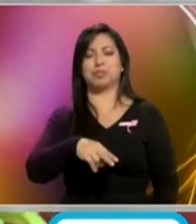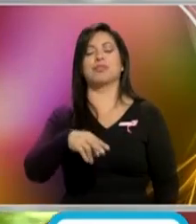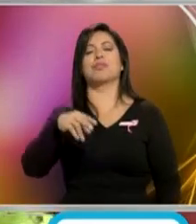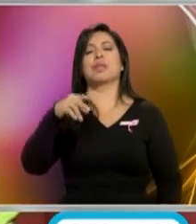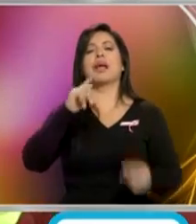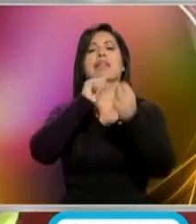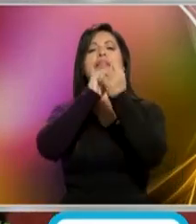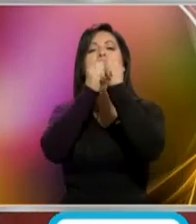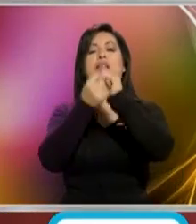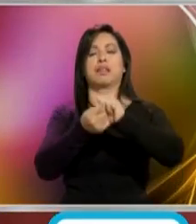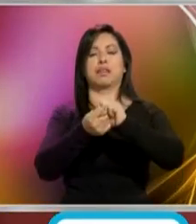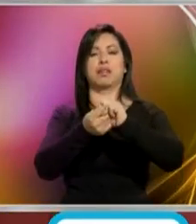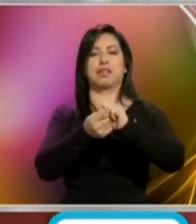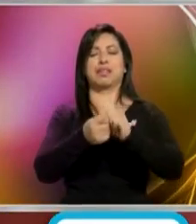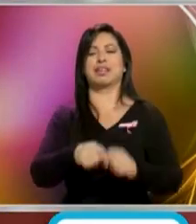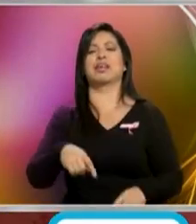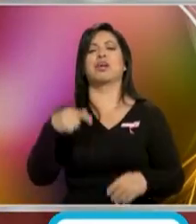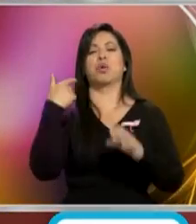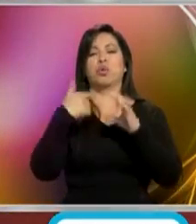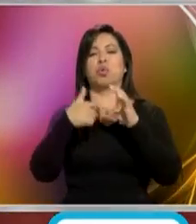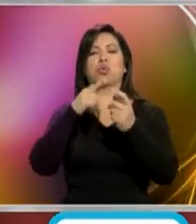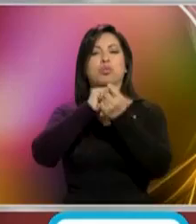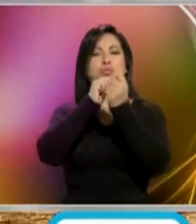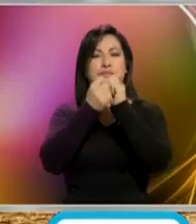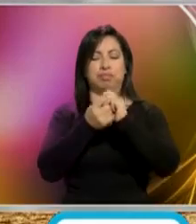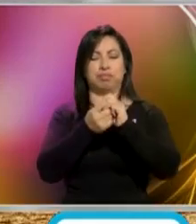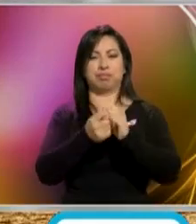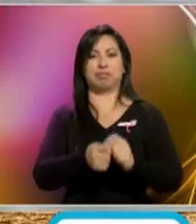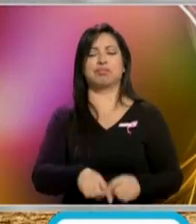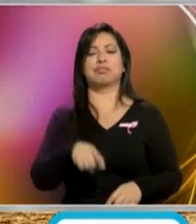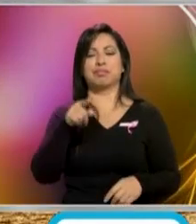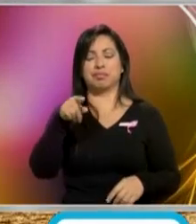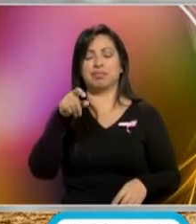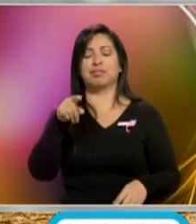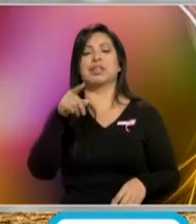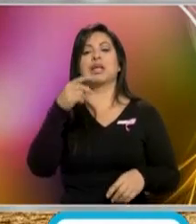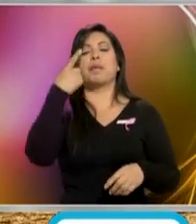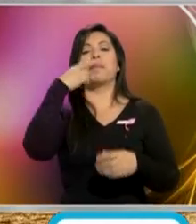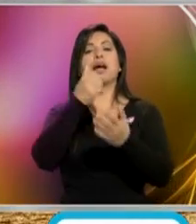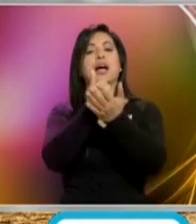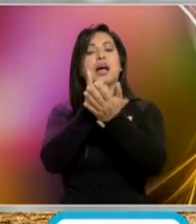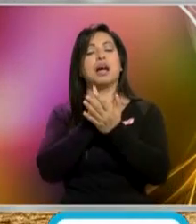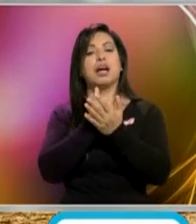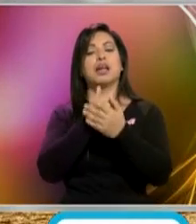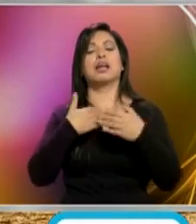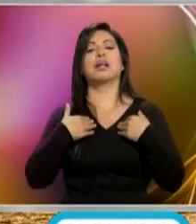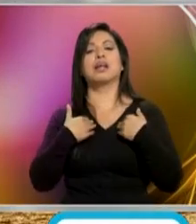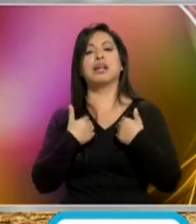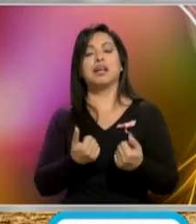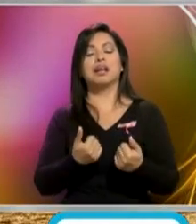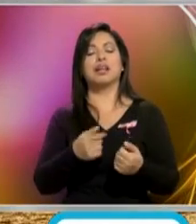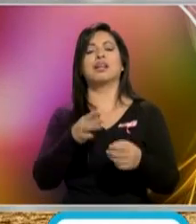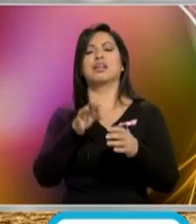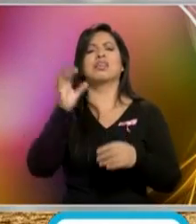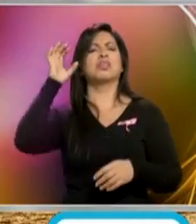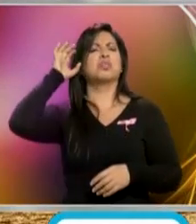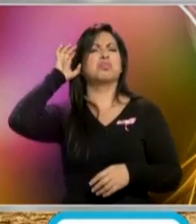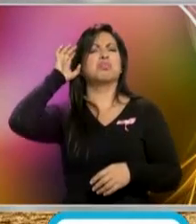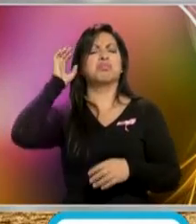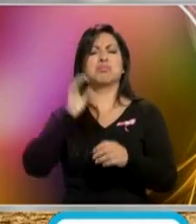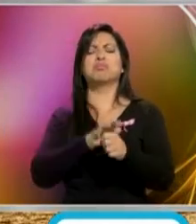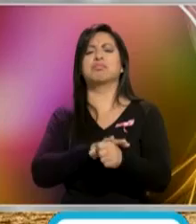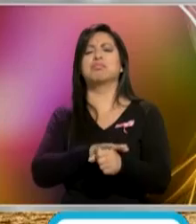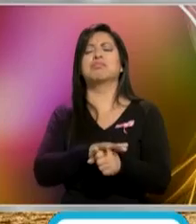audio. Es decir, yo puedo pedirle a Google Translator que me ayude a entender qué estoy escuchando y cómo lo podría yo decir en